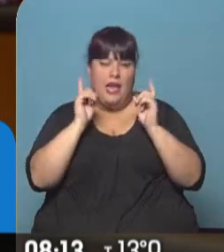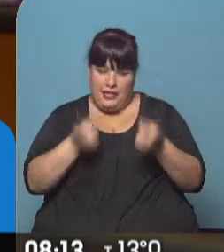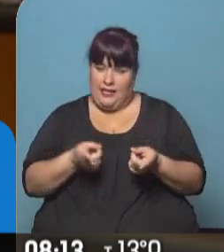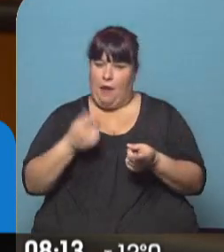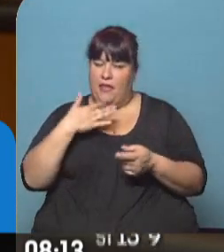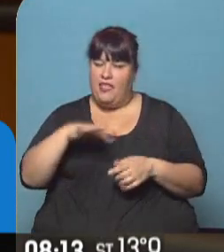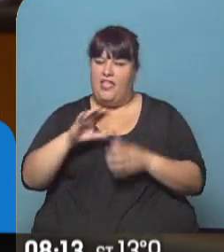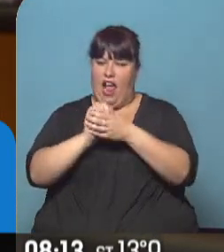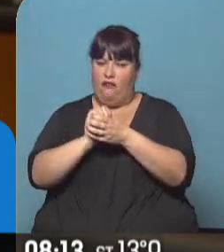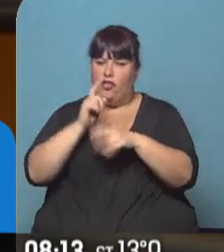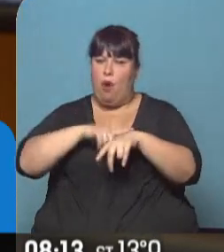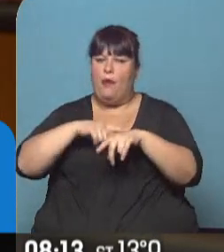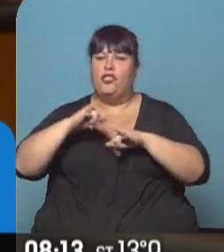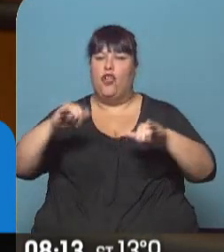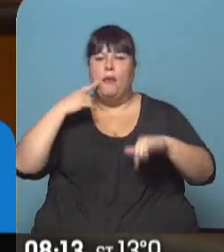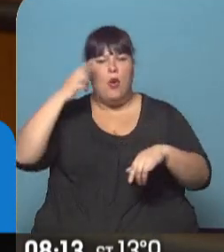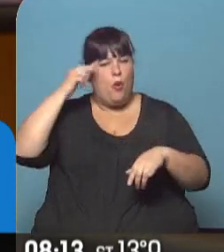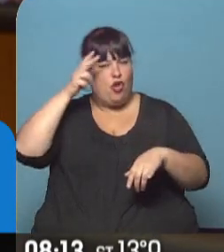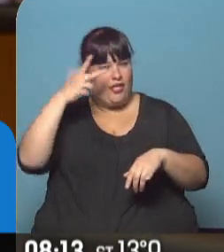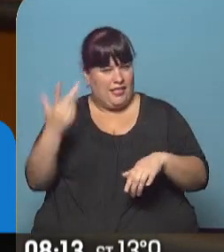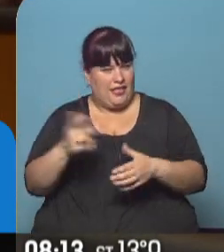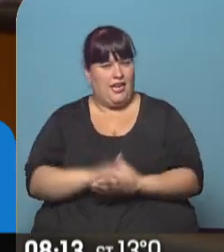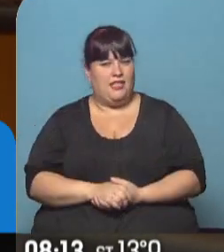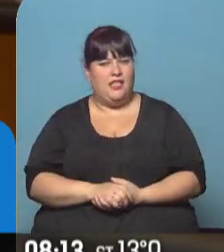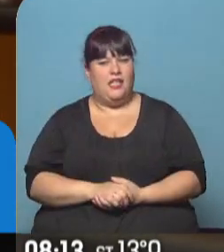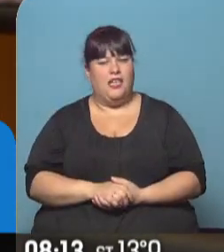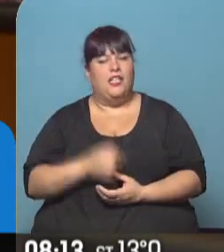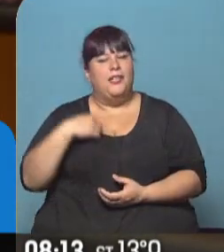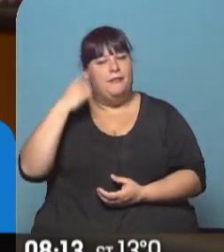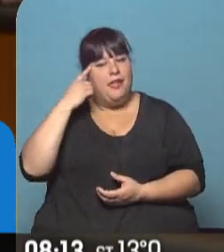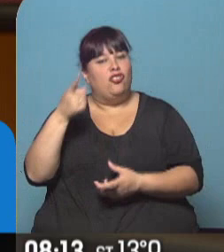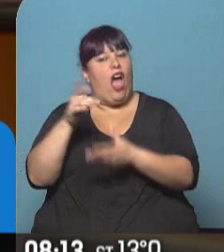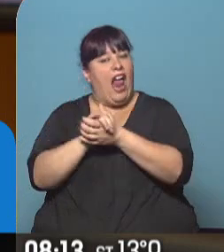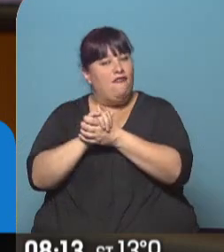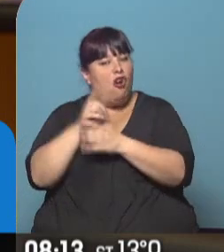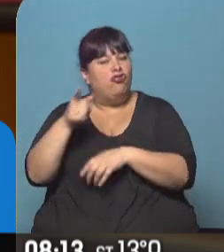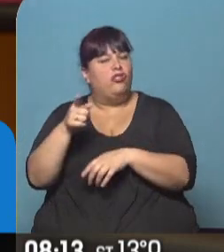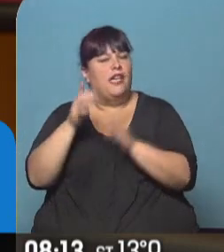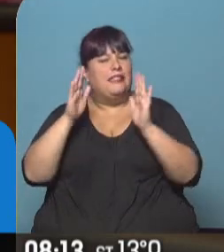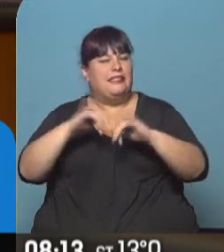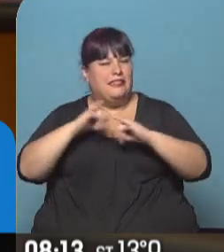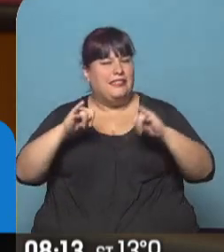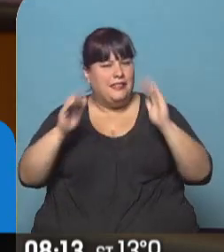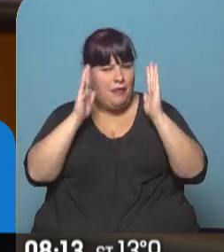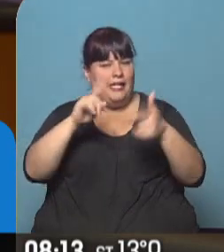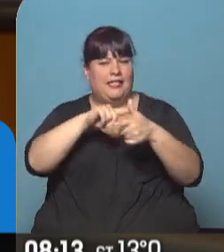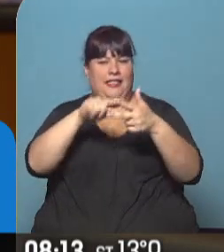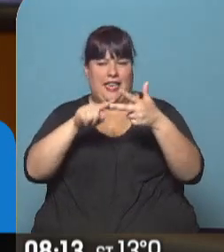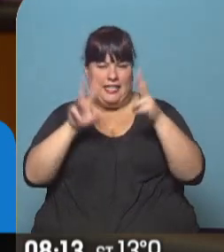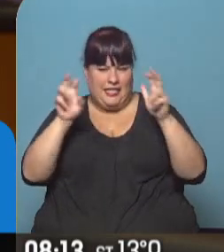supo interpretar a la función en la campaña del 83 creo que alfonsín basó su campaña en esas tres